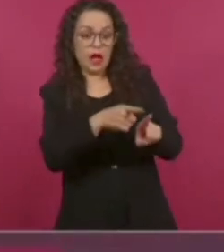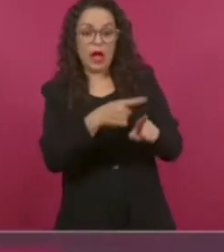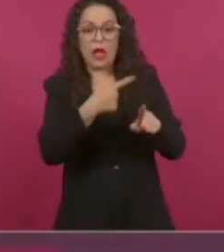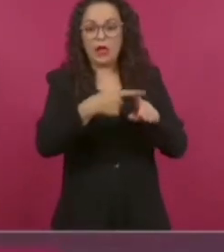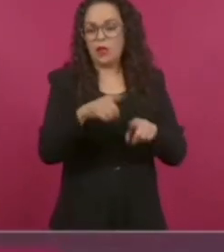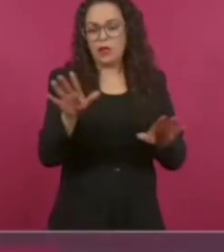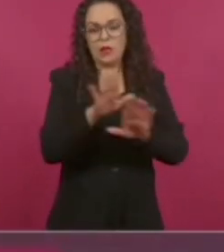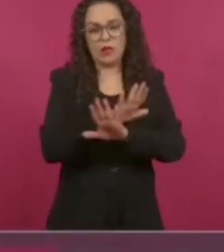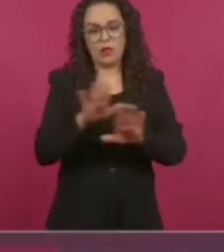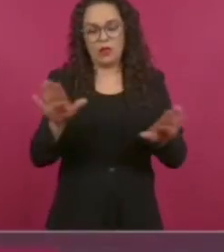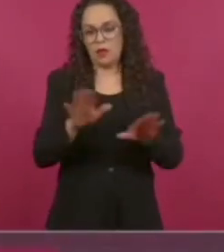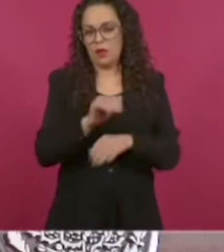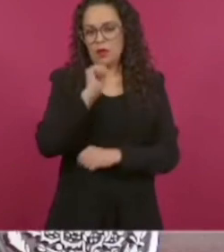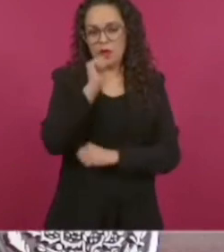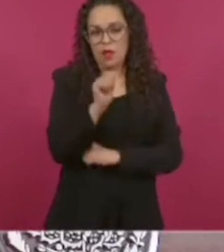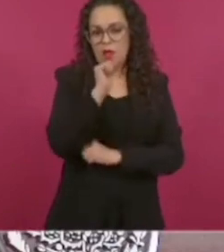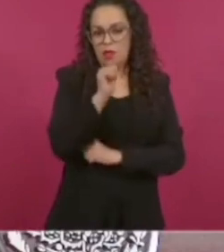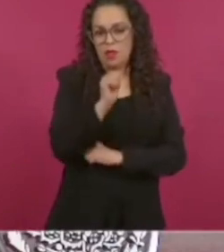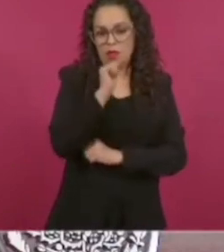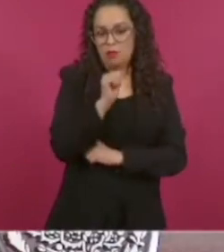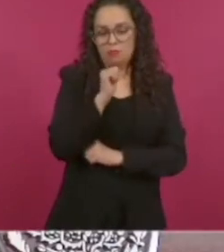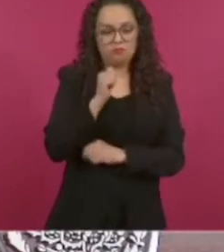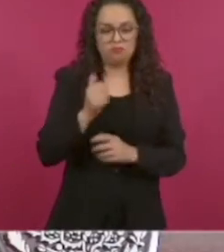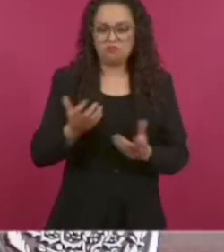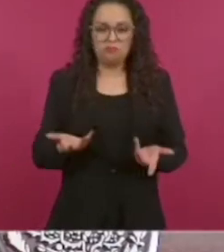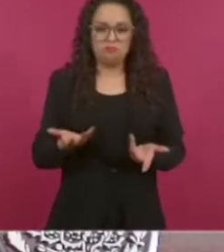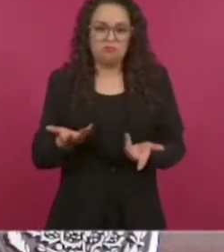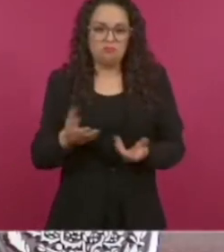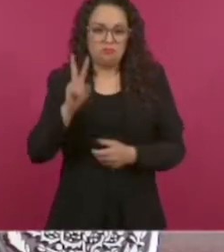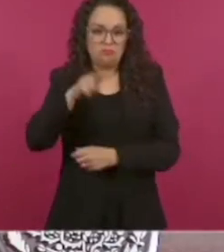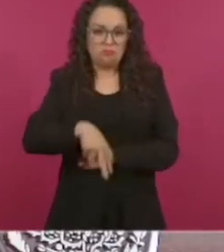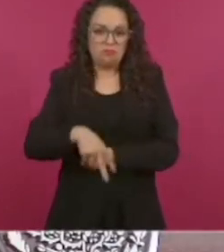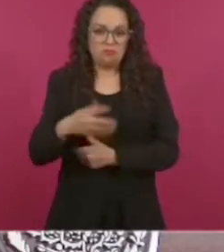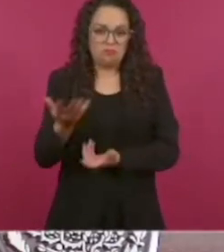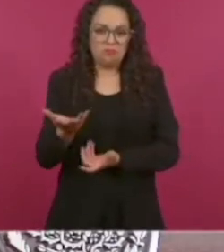mismo, porque el pueblo es mucha pieza.